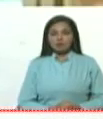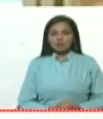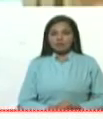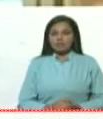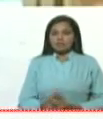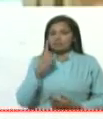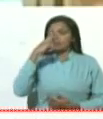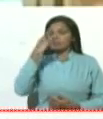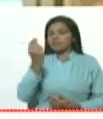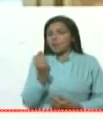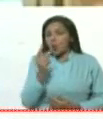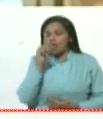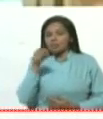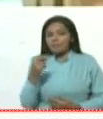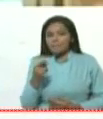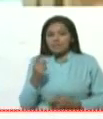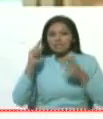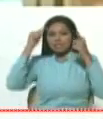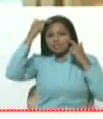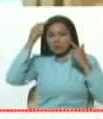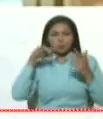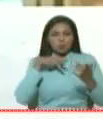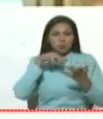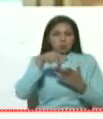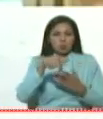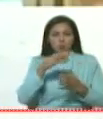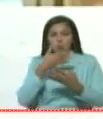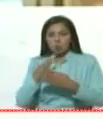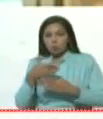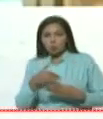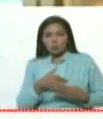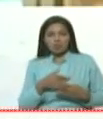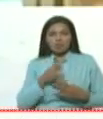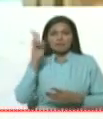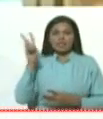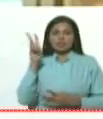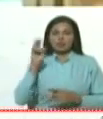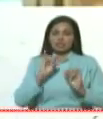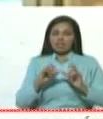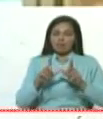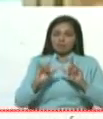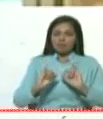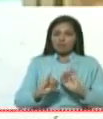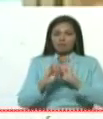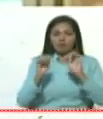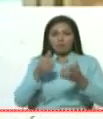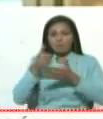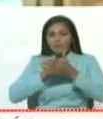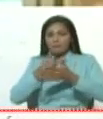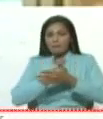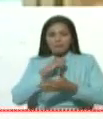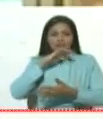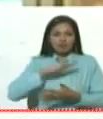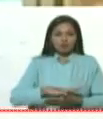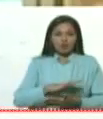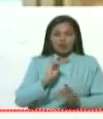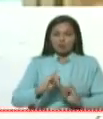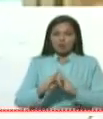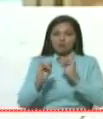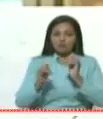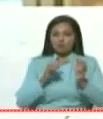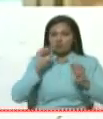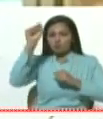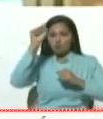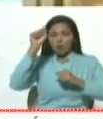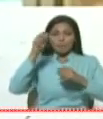por ahí pasó Chávez. Por donde usted vaya, Venezuela es un gran escenario de batalla histórica y heroica